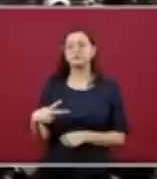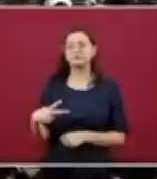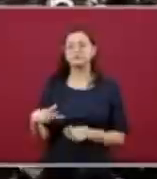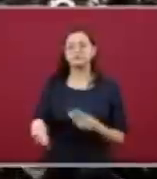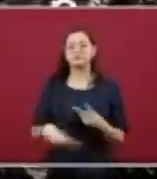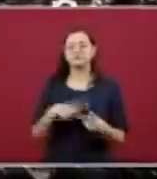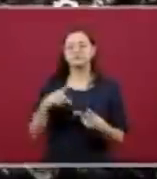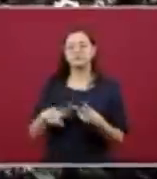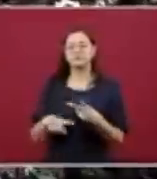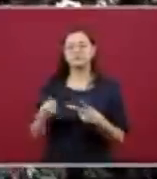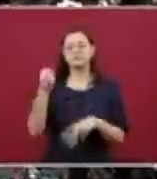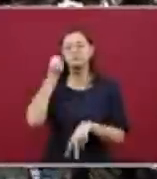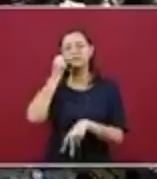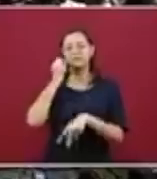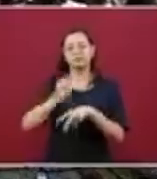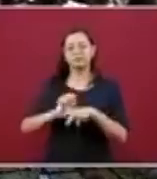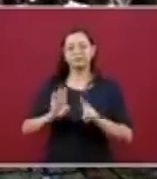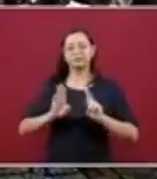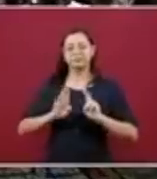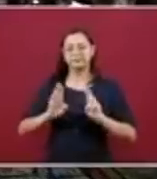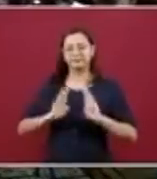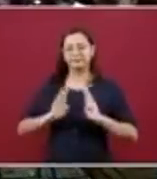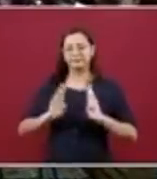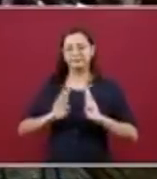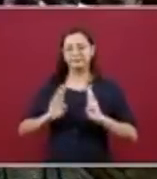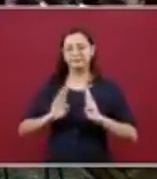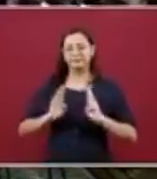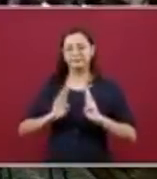el secretario de la Defensa,